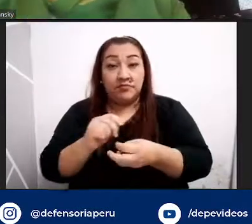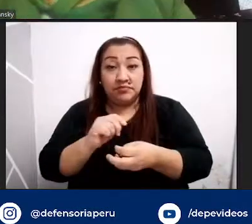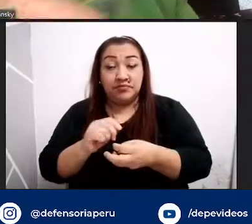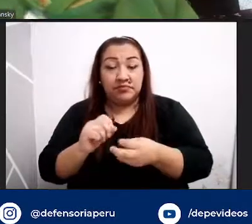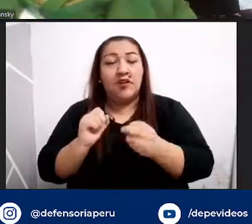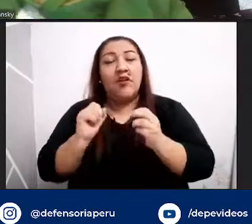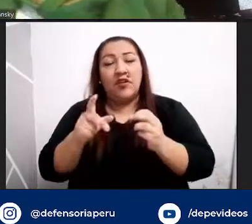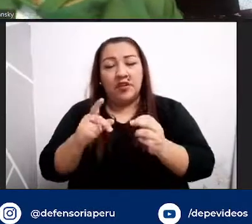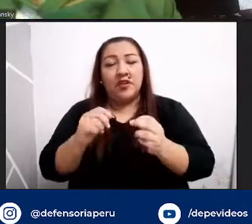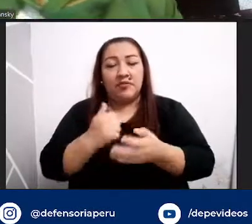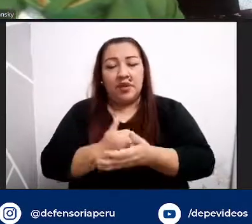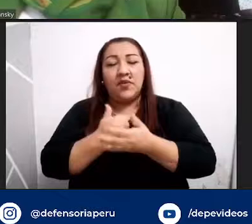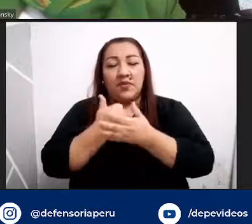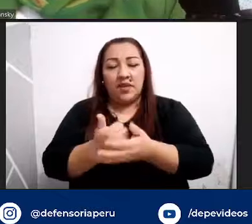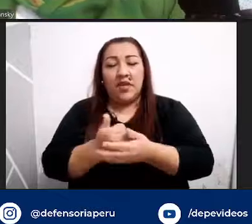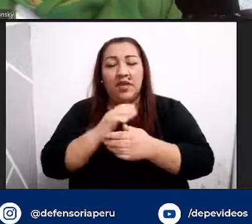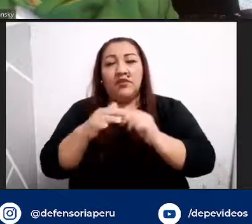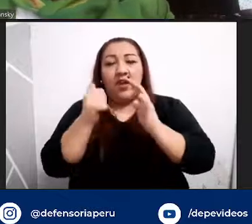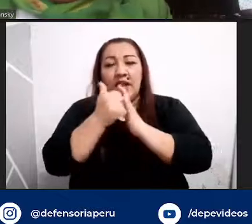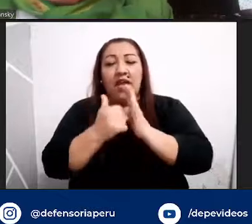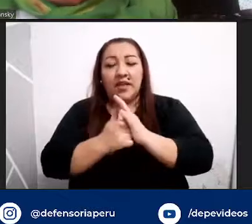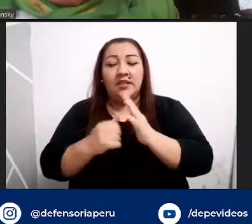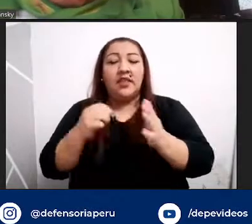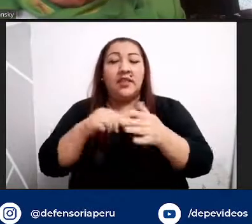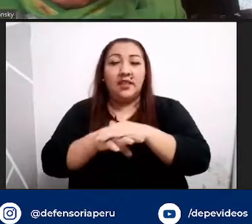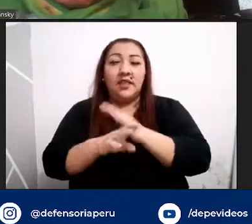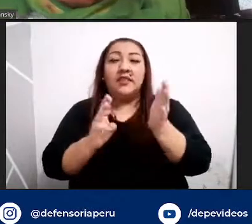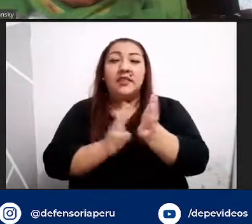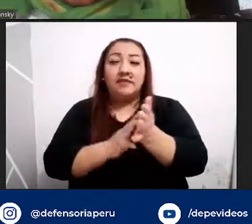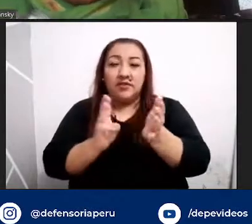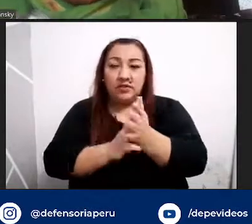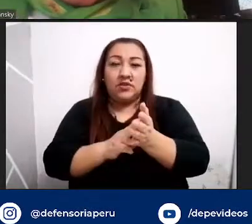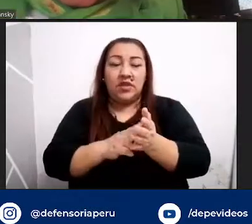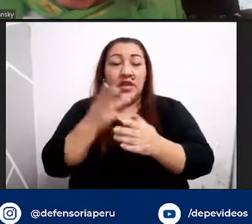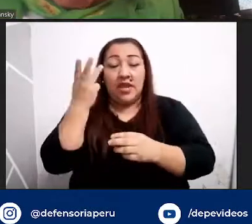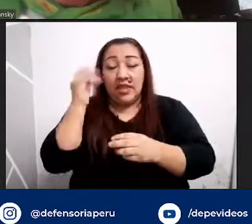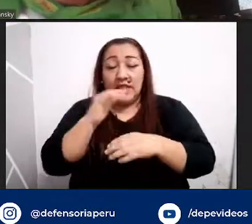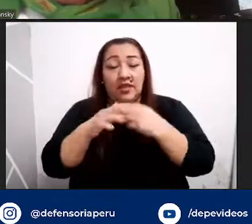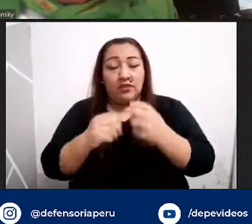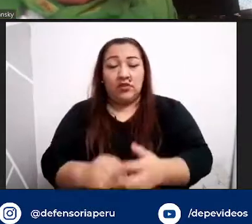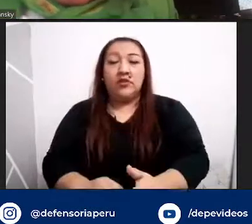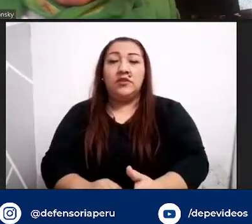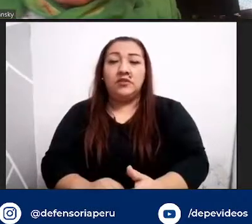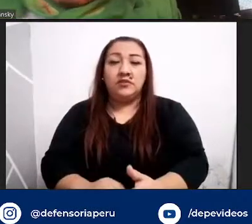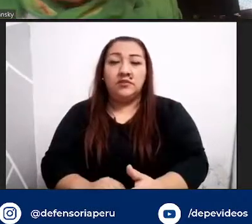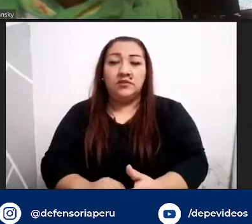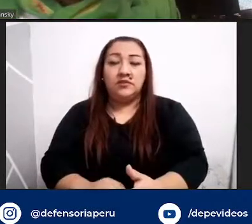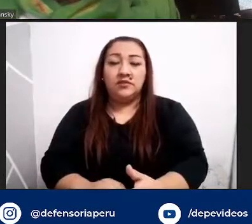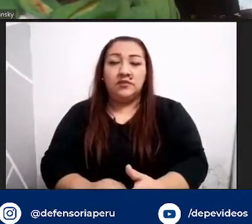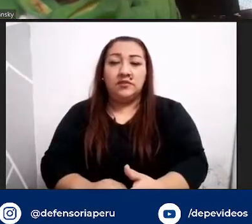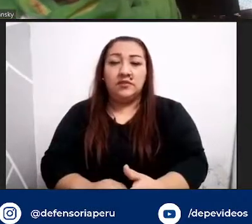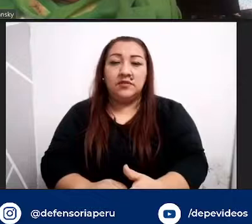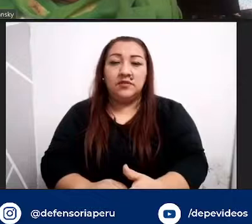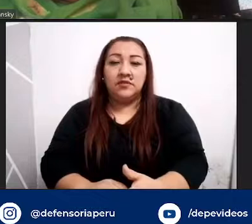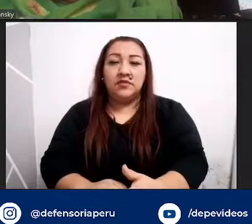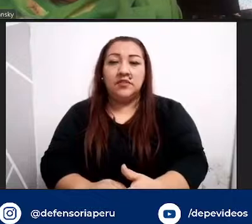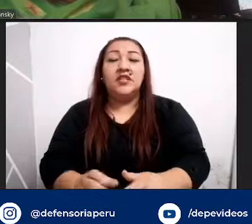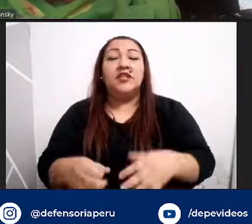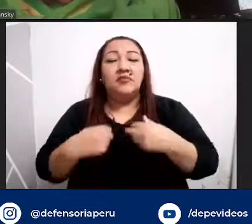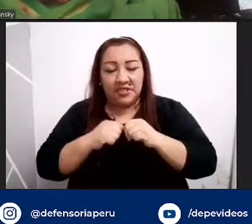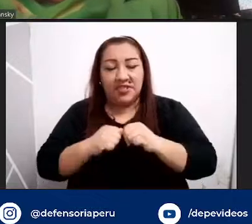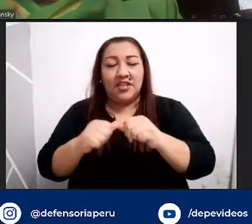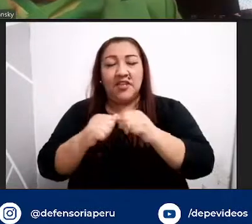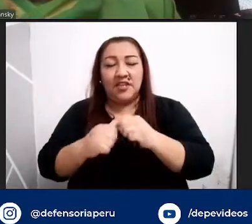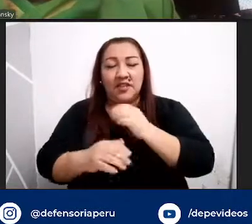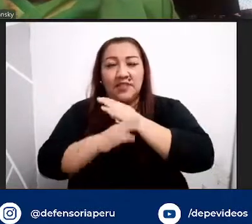a enriquecer la agenda de la Defensoría, los enfoques, las perspectivas y sobre todo las ganas de continuar defendiendo derechos en